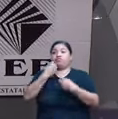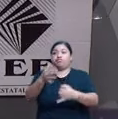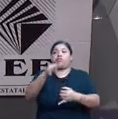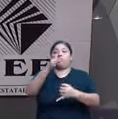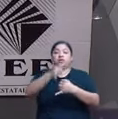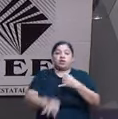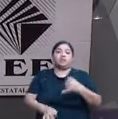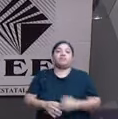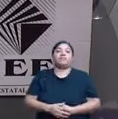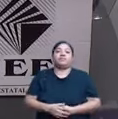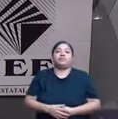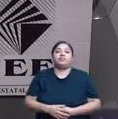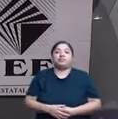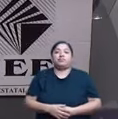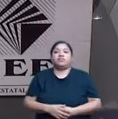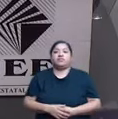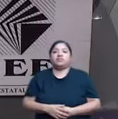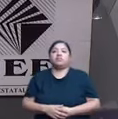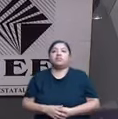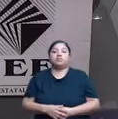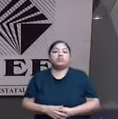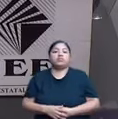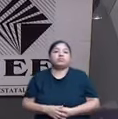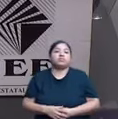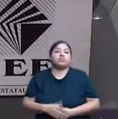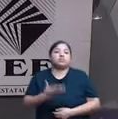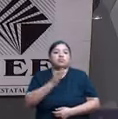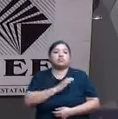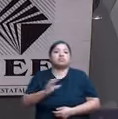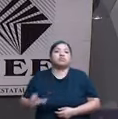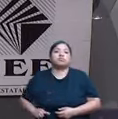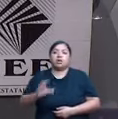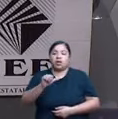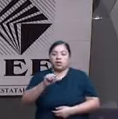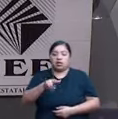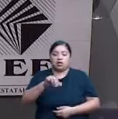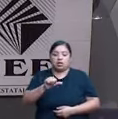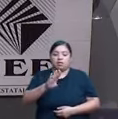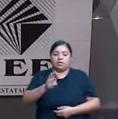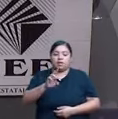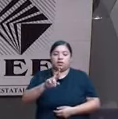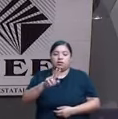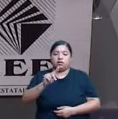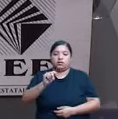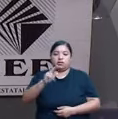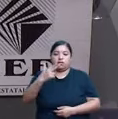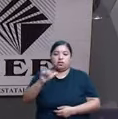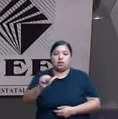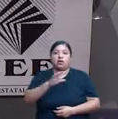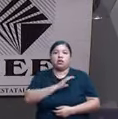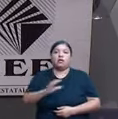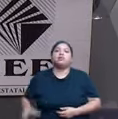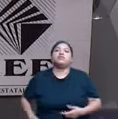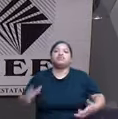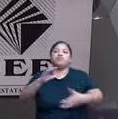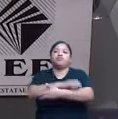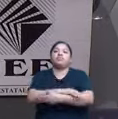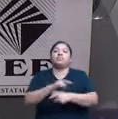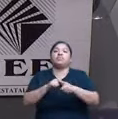final. Le cedemos el uso de la voz a la candidata Ana Berta Díaz Gutiérrez de la candidatura común Seguiremos Haciendo Historia en